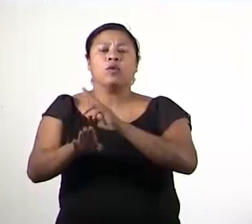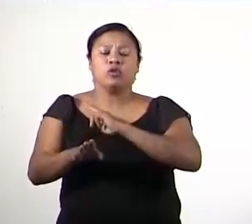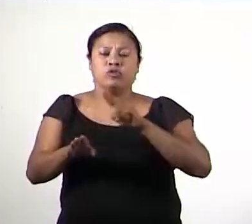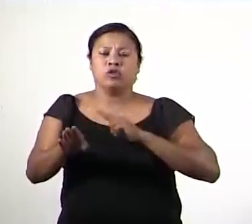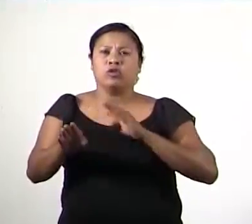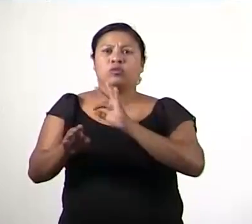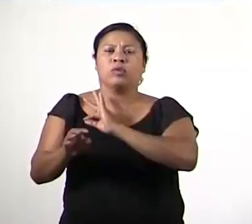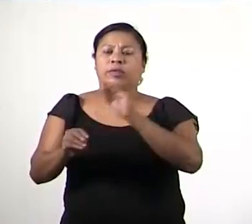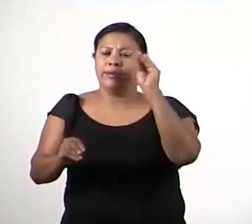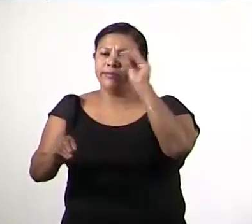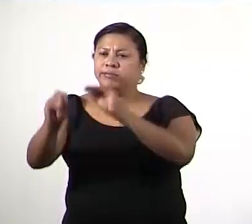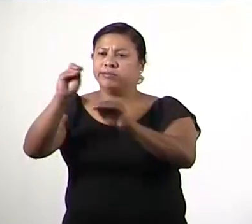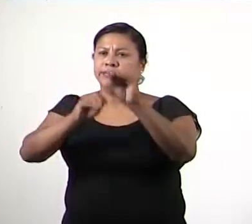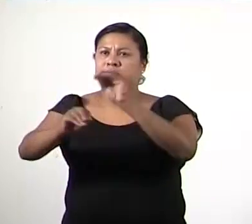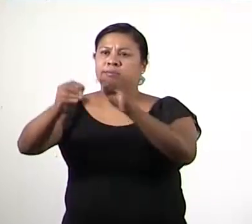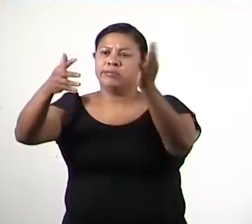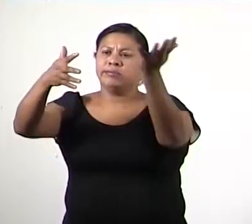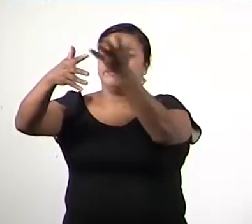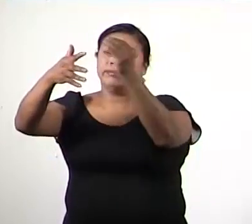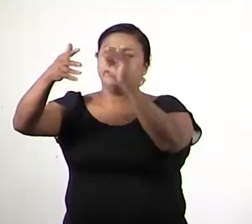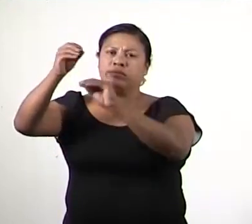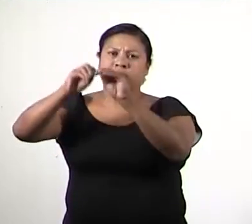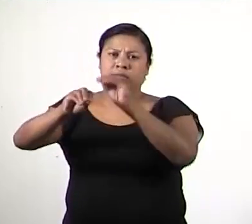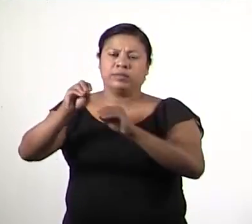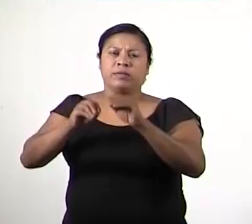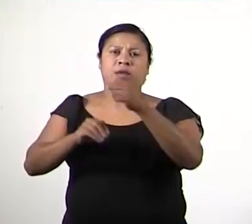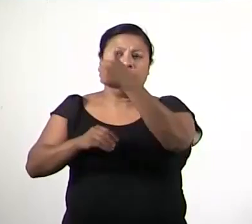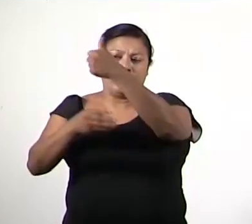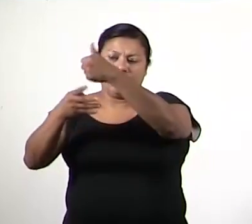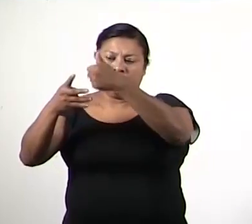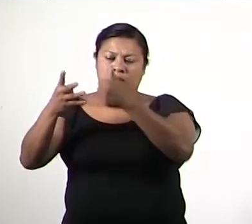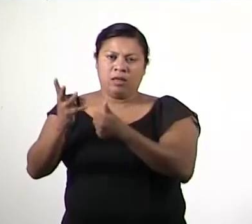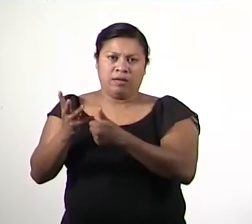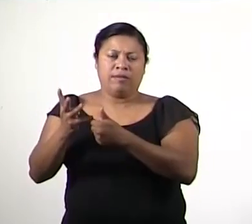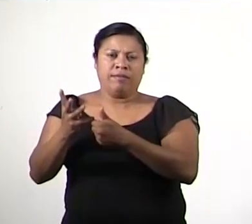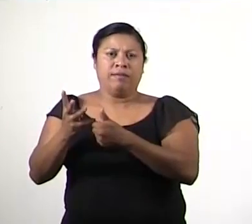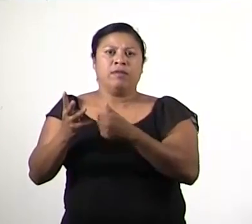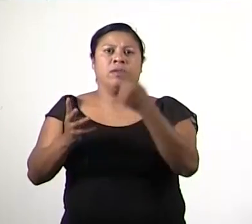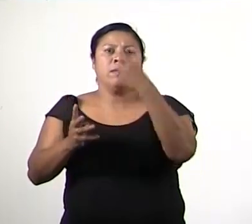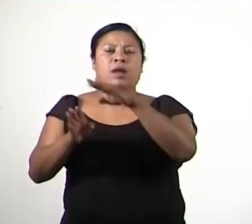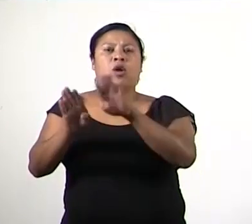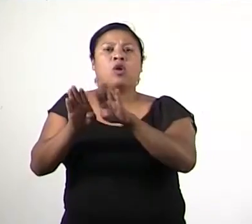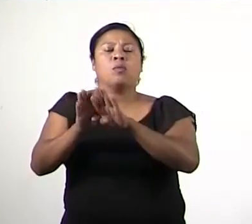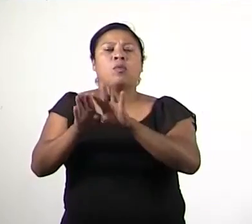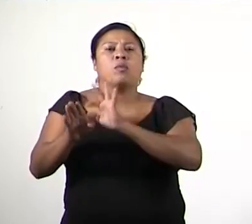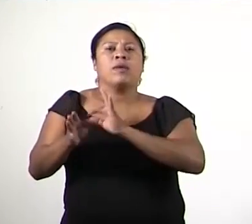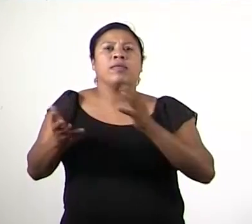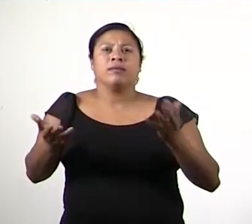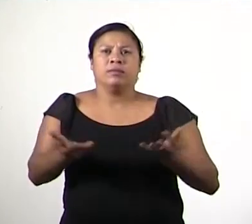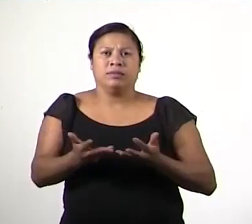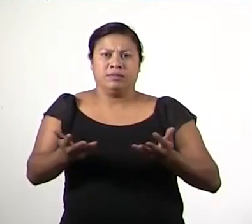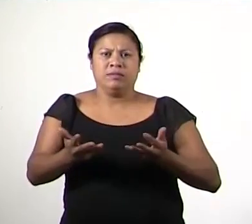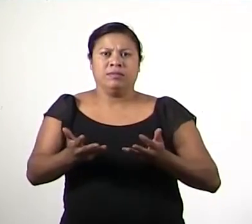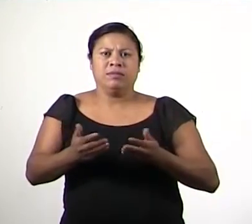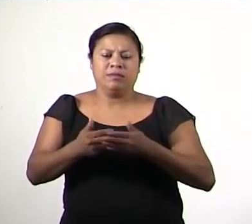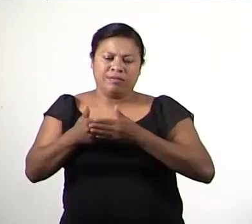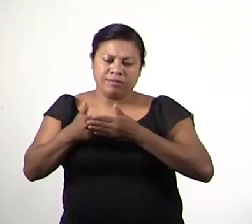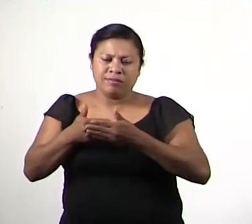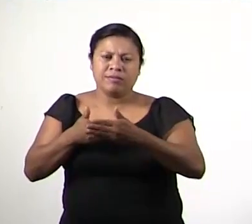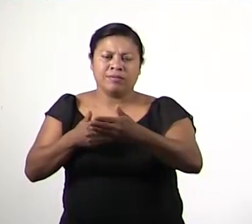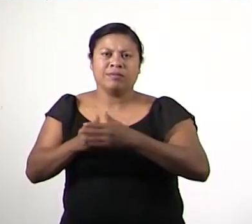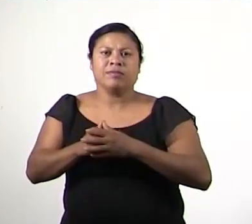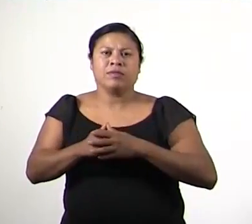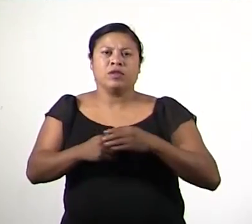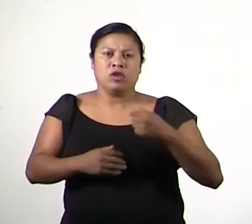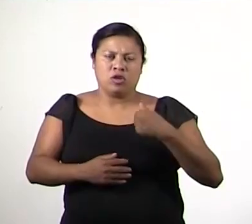o cómo vamos armando cada uno de los hechos que van ocurriendo. Me